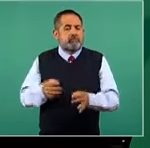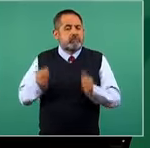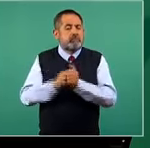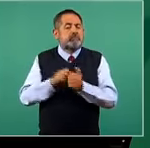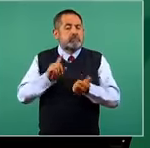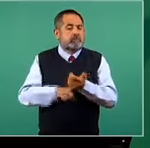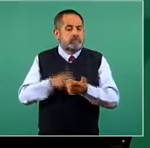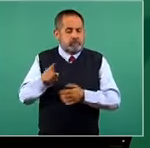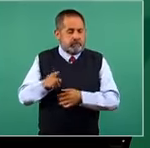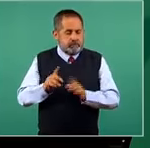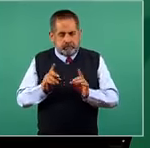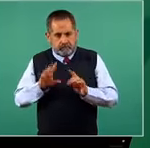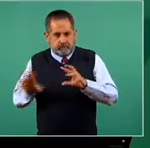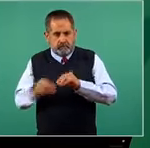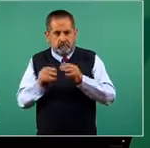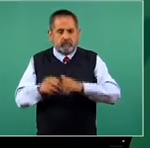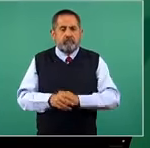las sospechosas.